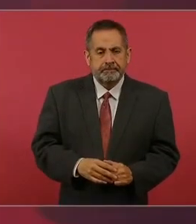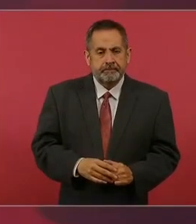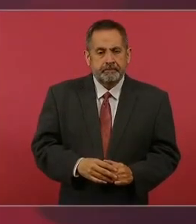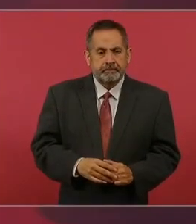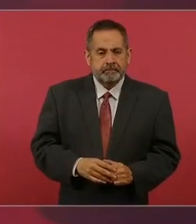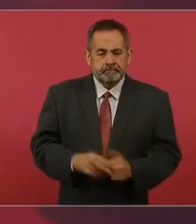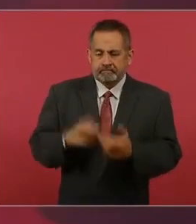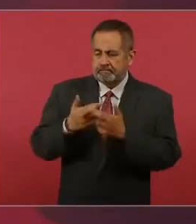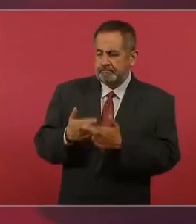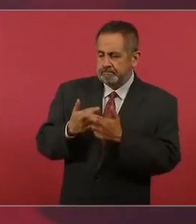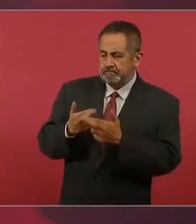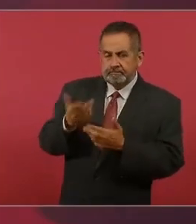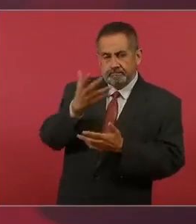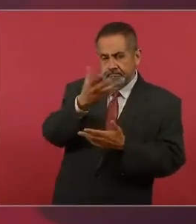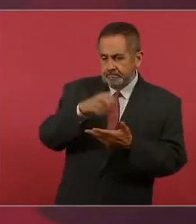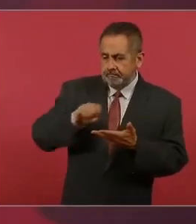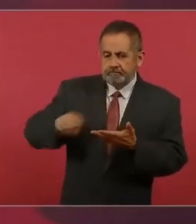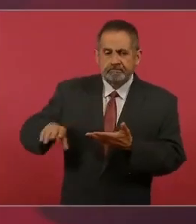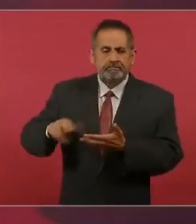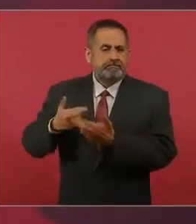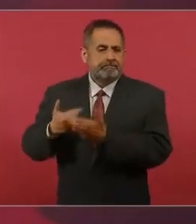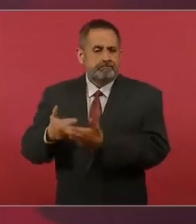de reserva.